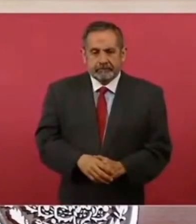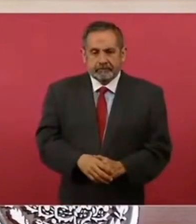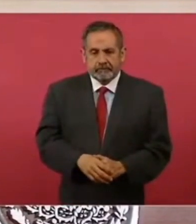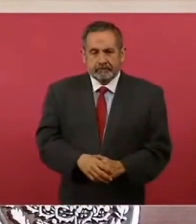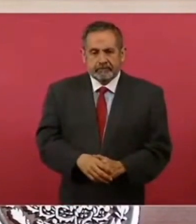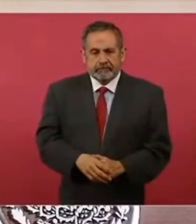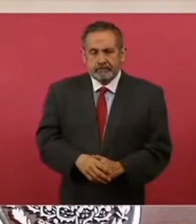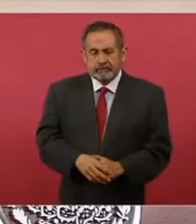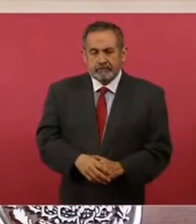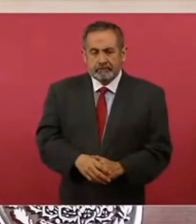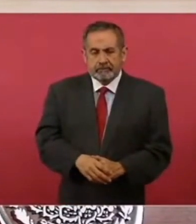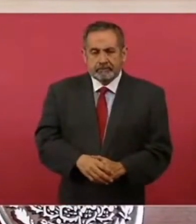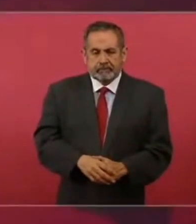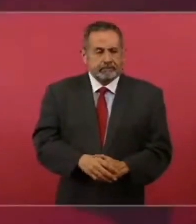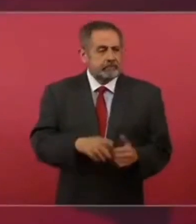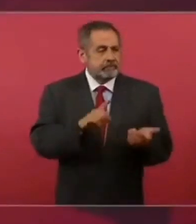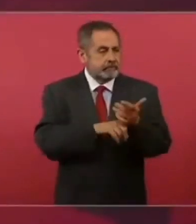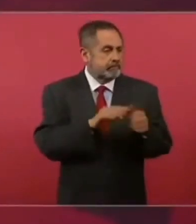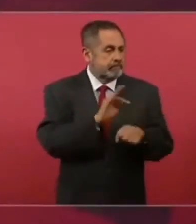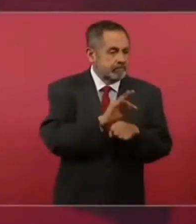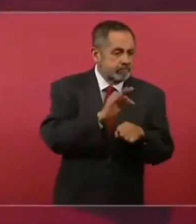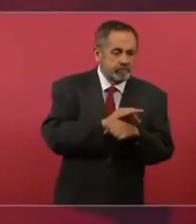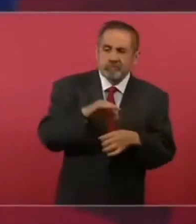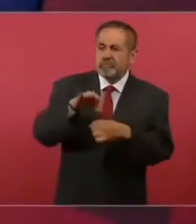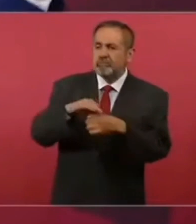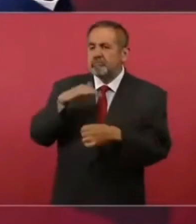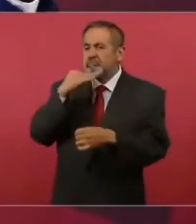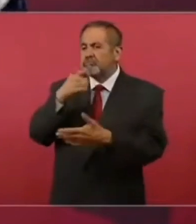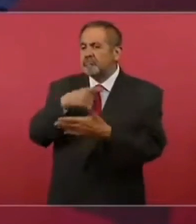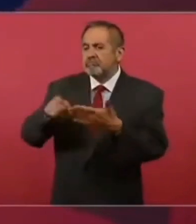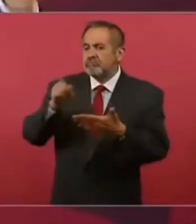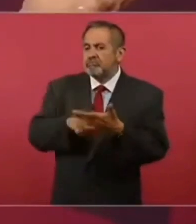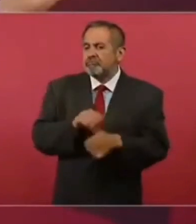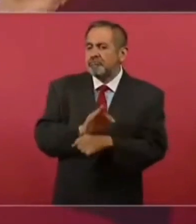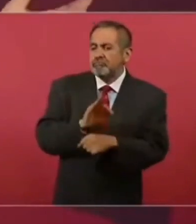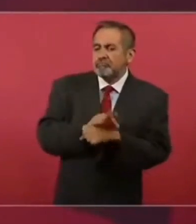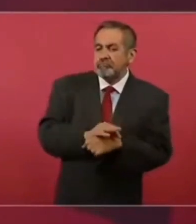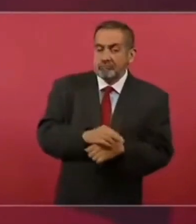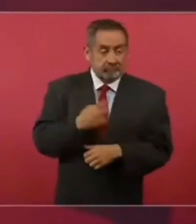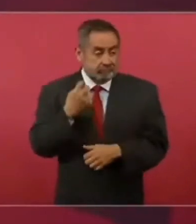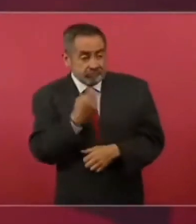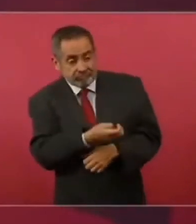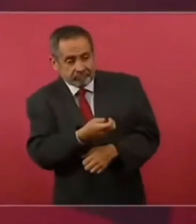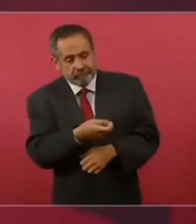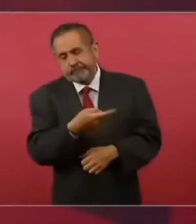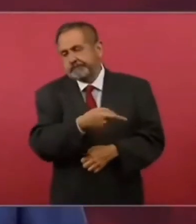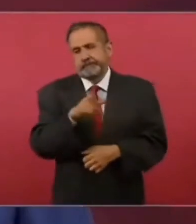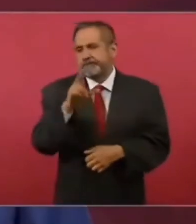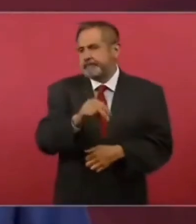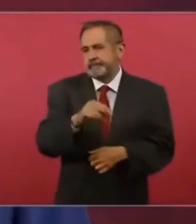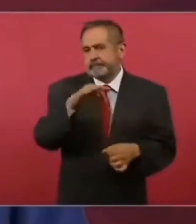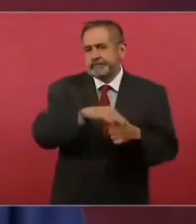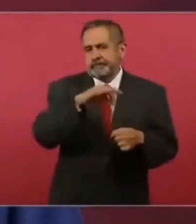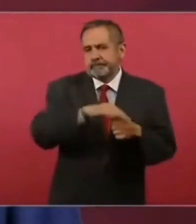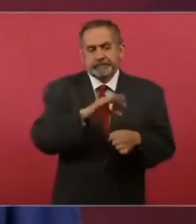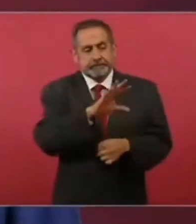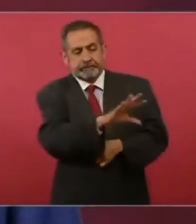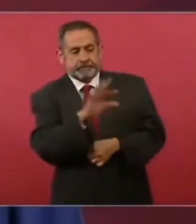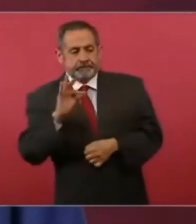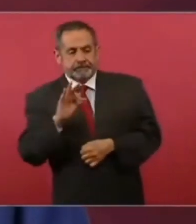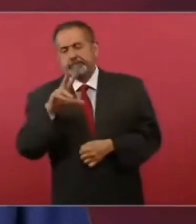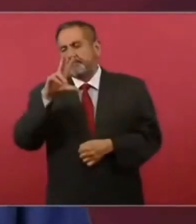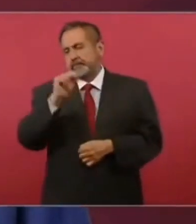estuvo avalando fraudes electorales Pues tampoco ese no va